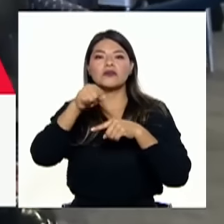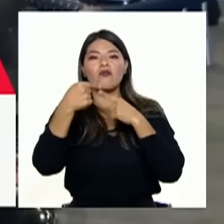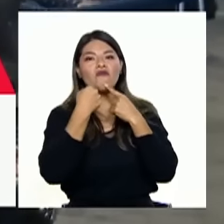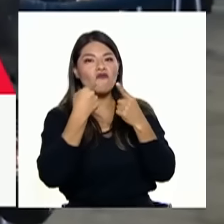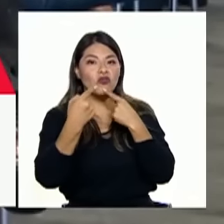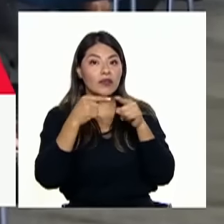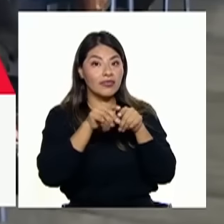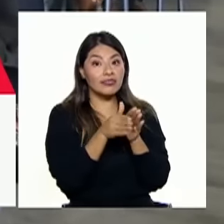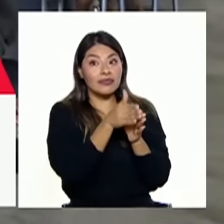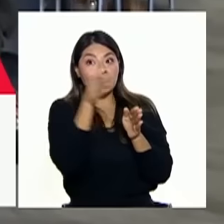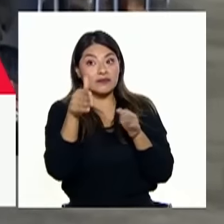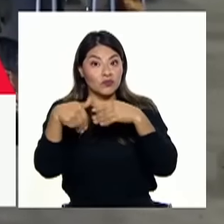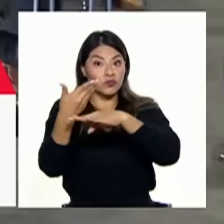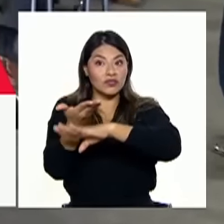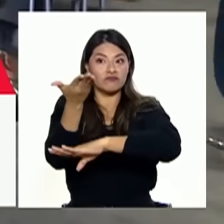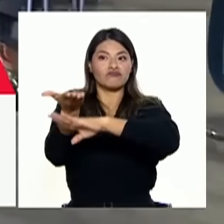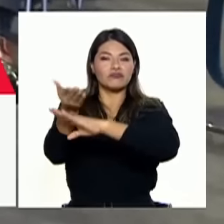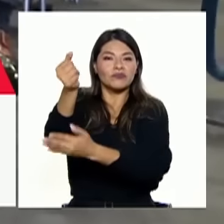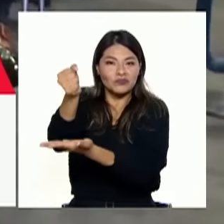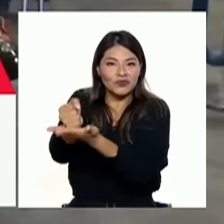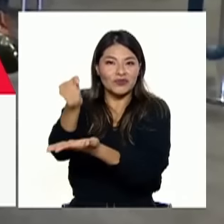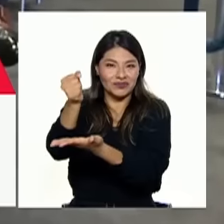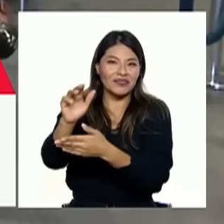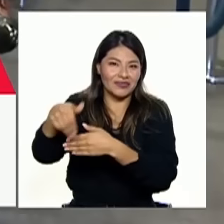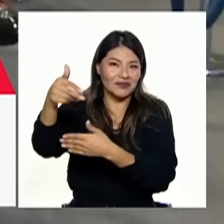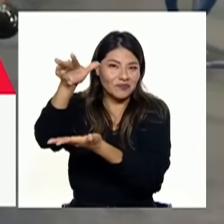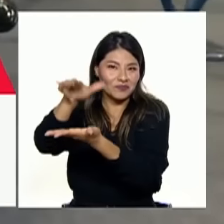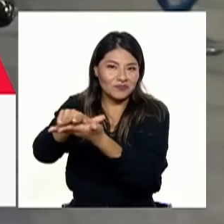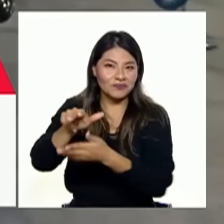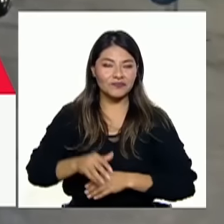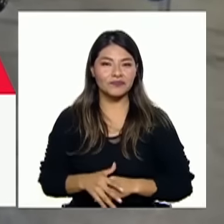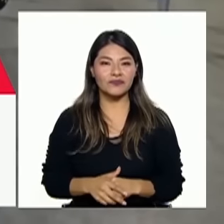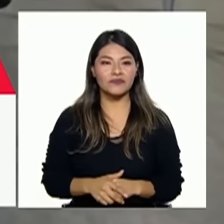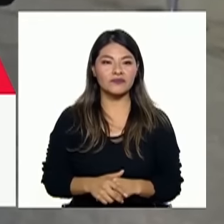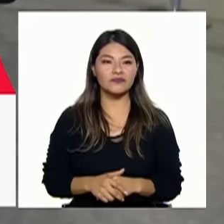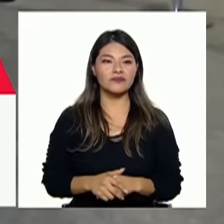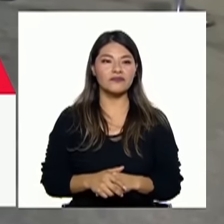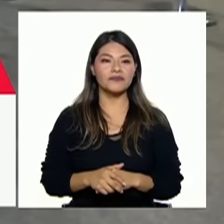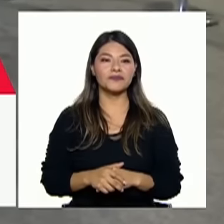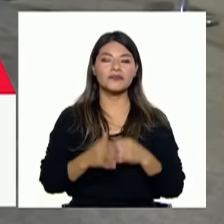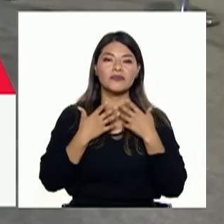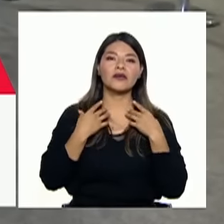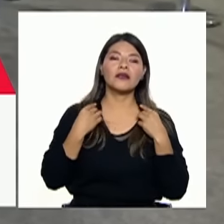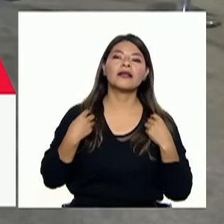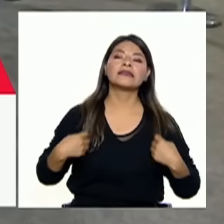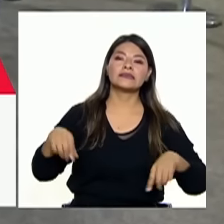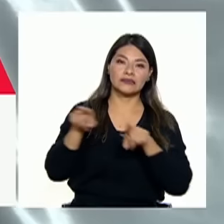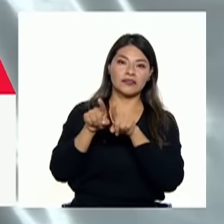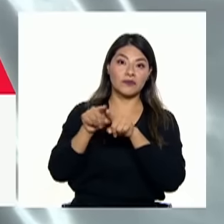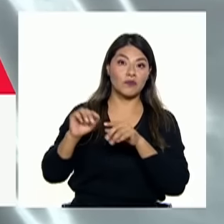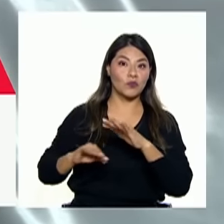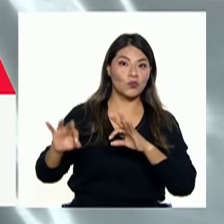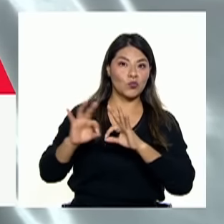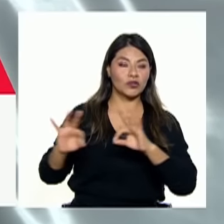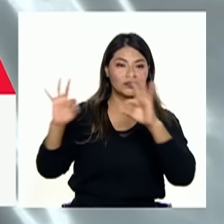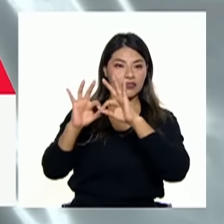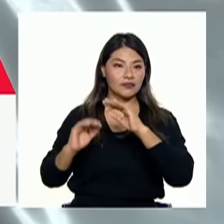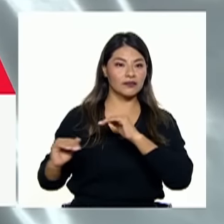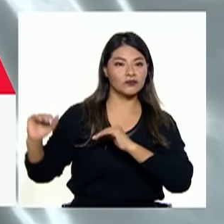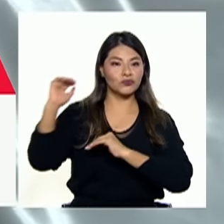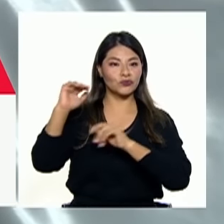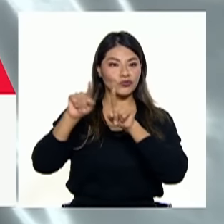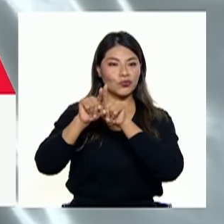y aprobado en el Pleno. Debo también comentar sobre la relevancia de lo que significa para